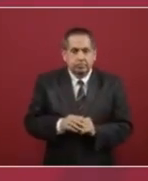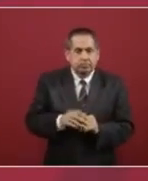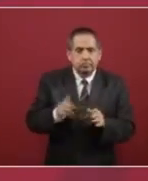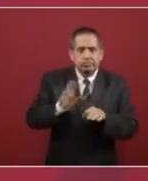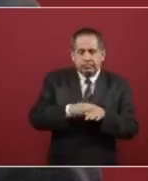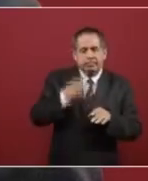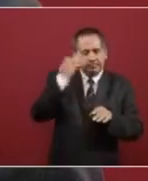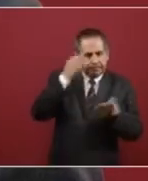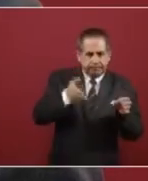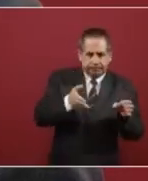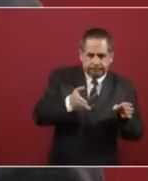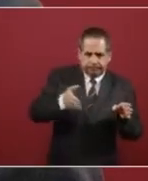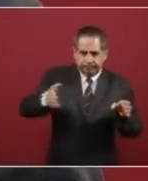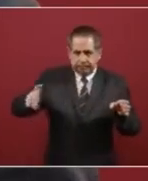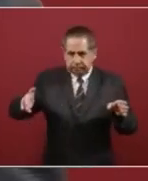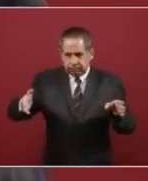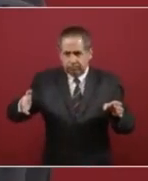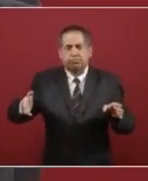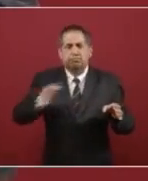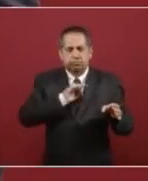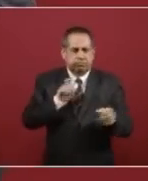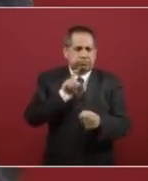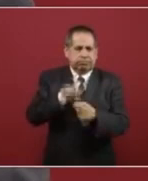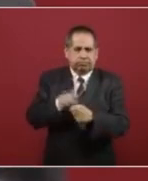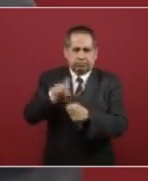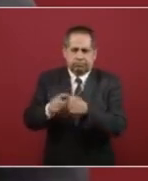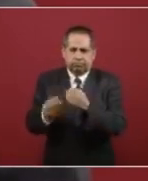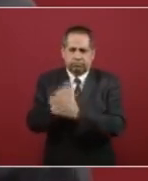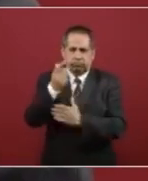ampliar, que se pueda